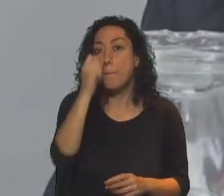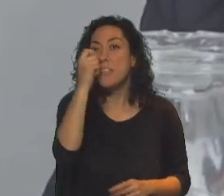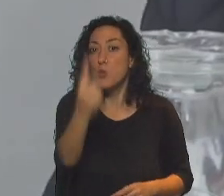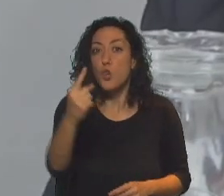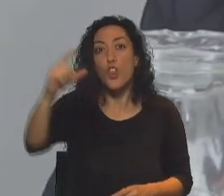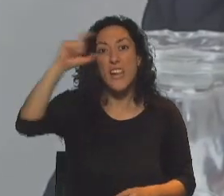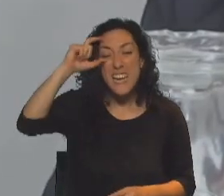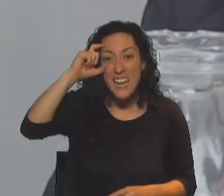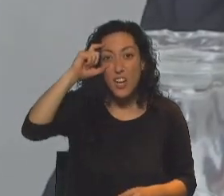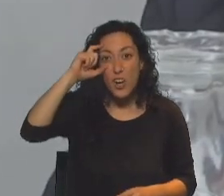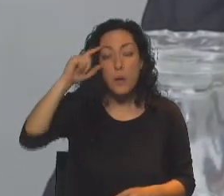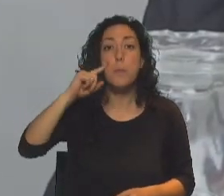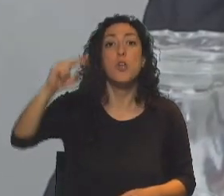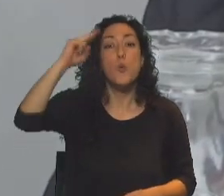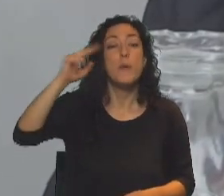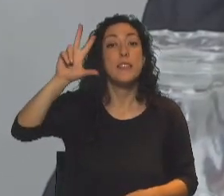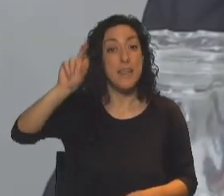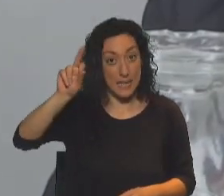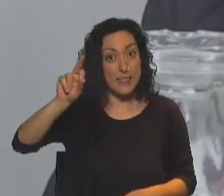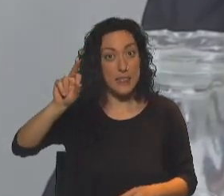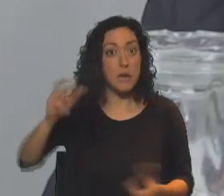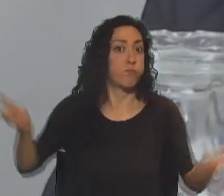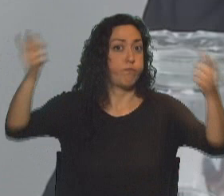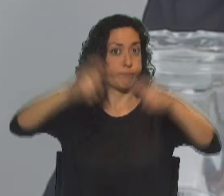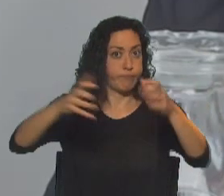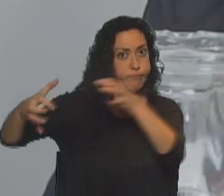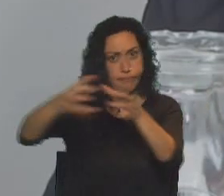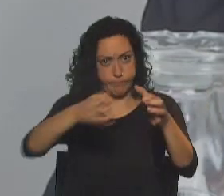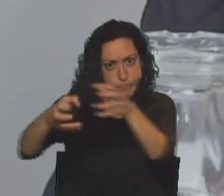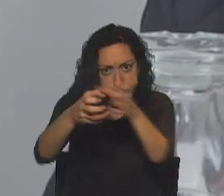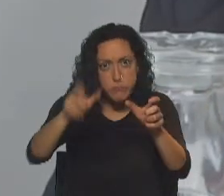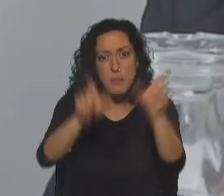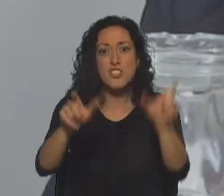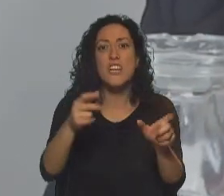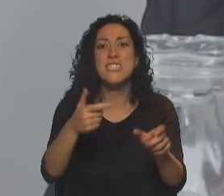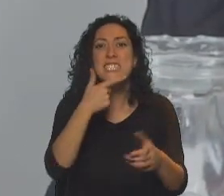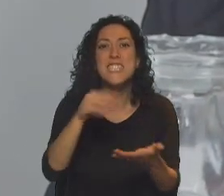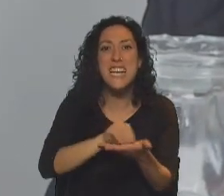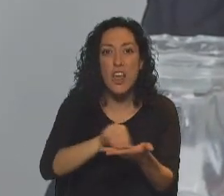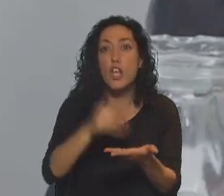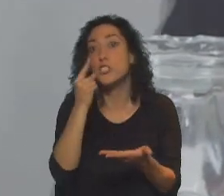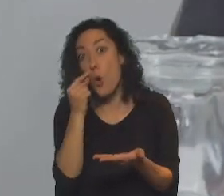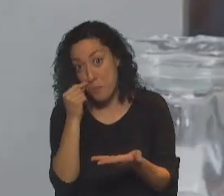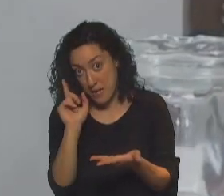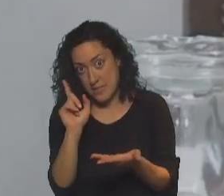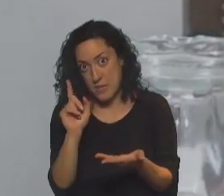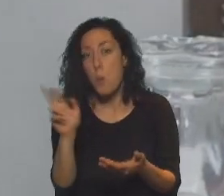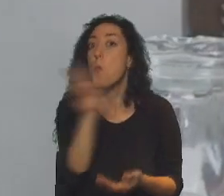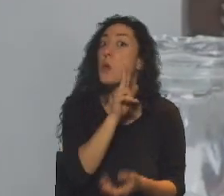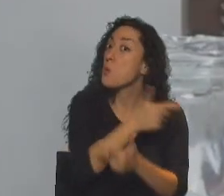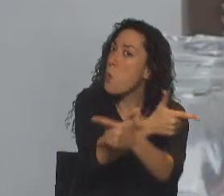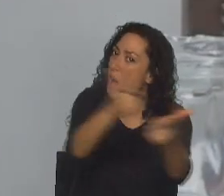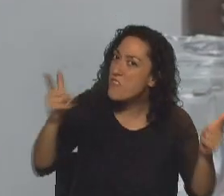hubo una sesión y obviamente los senadores, no había senadoras en ese momento, eran